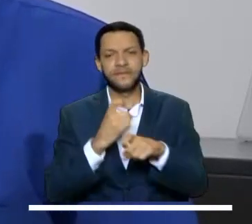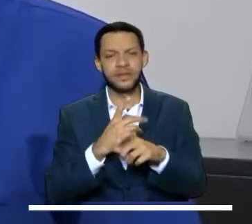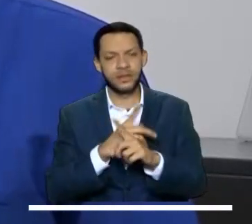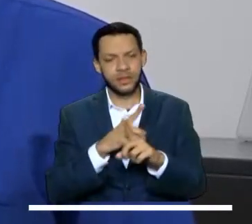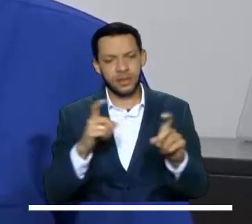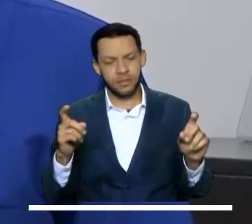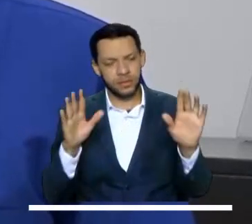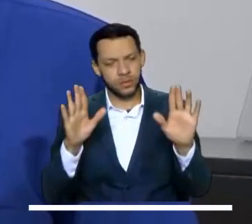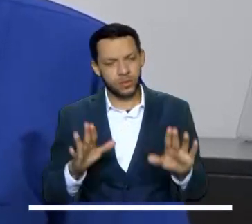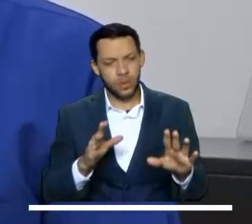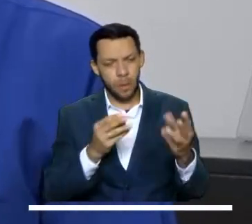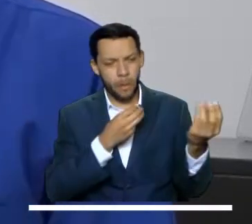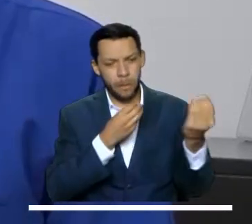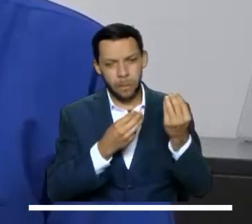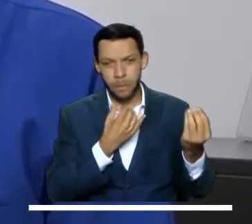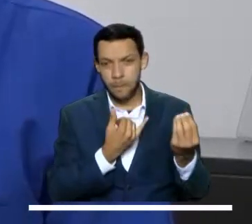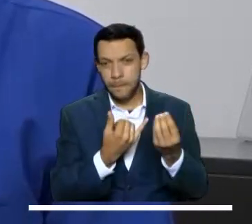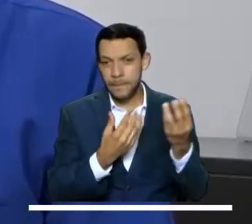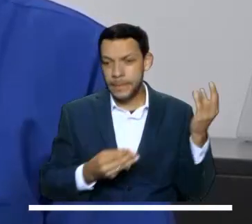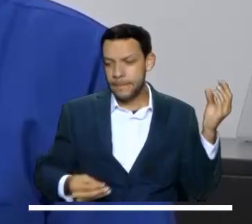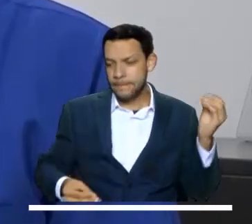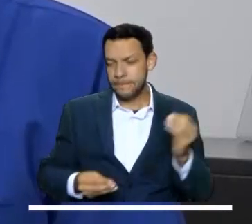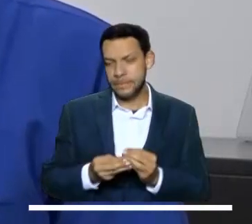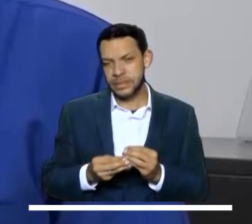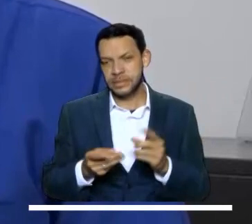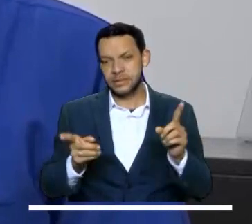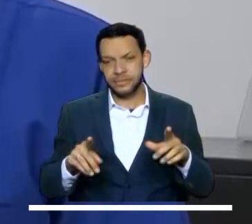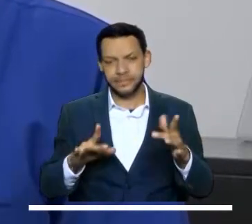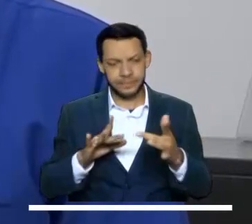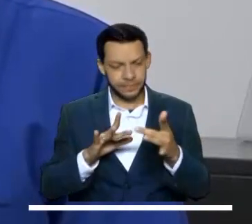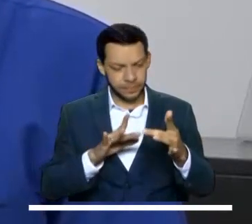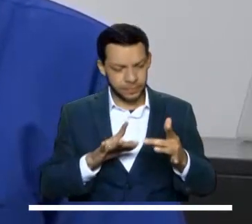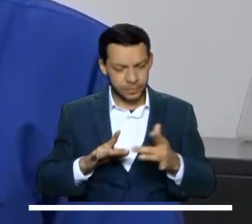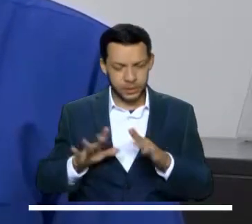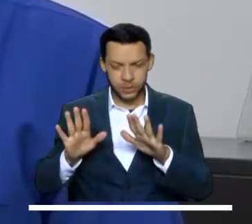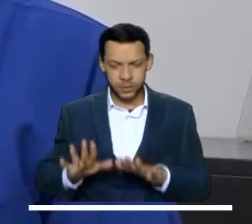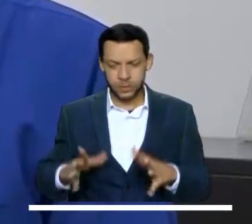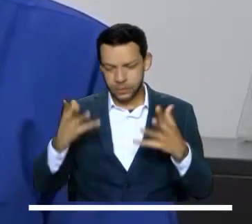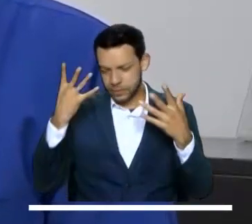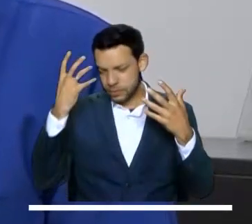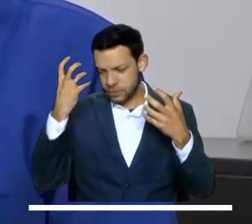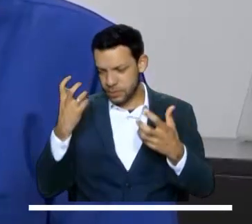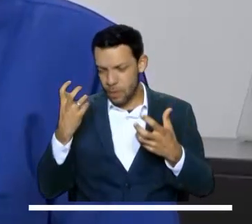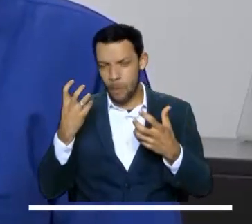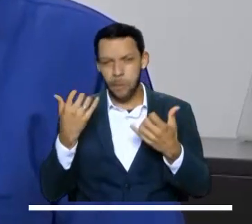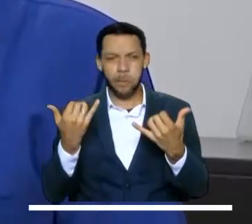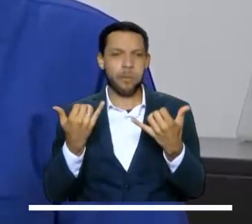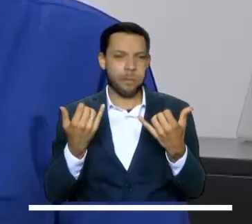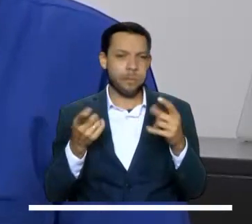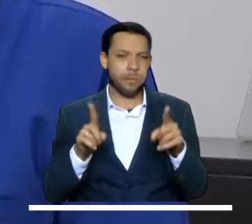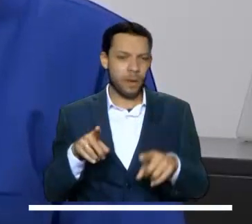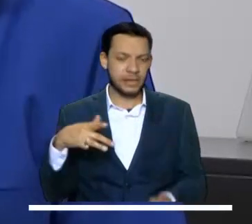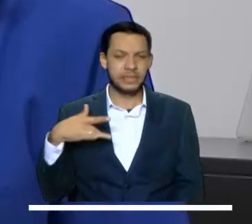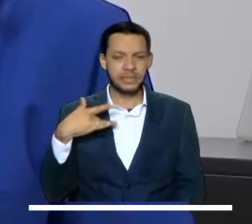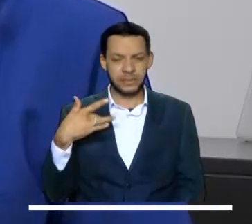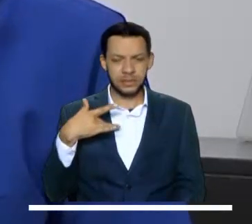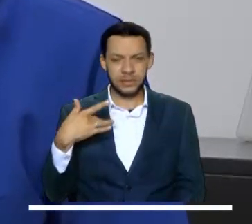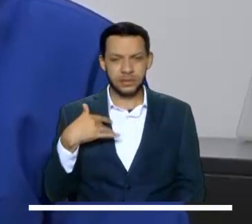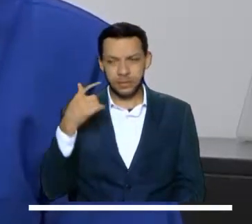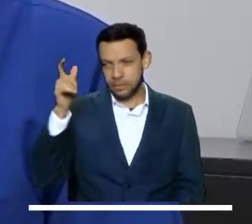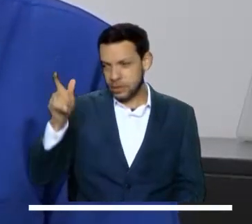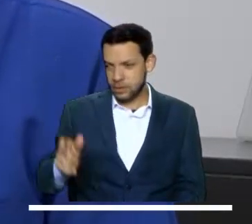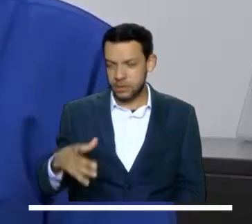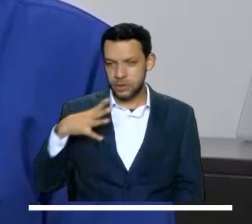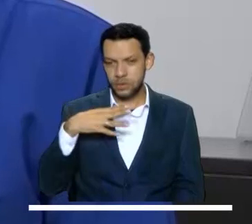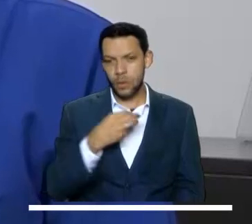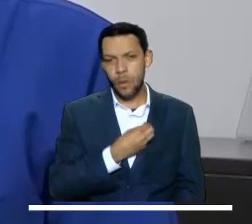alimentación. Pero adicionalmente también estos síntomas pueden relacionarse con el estrés o con los factores emocionales que involucran a las personas, porque hoy día